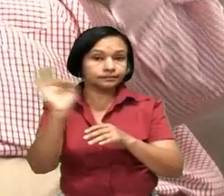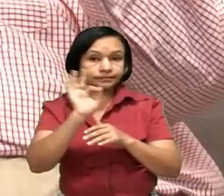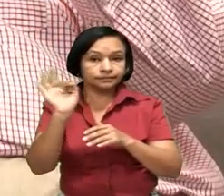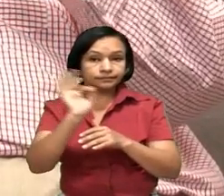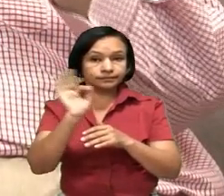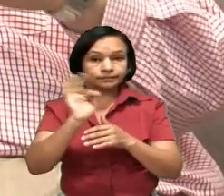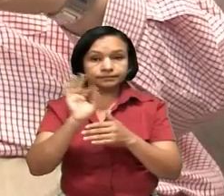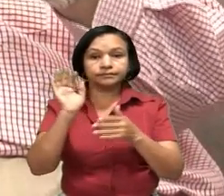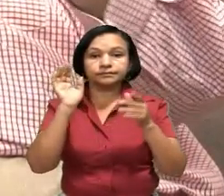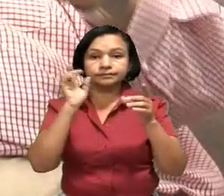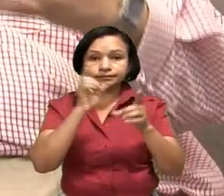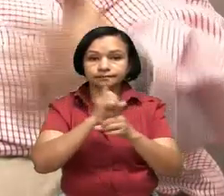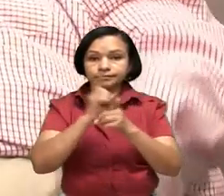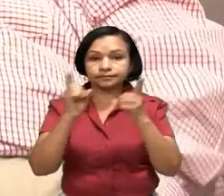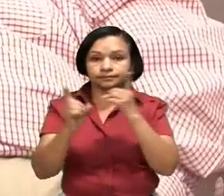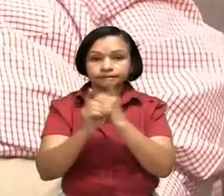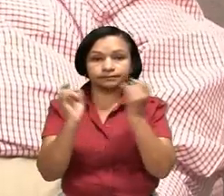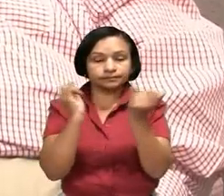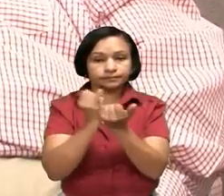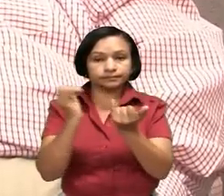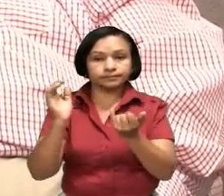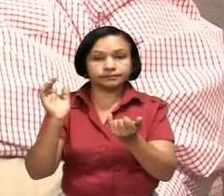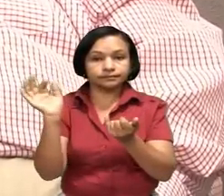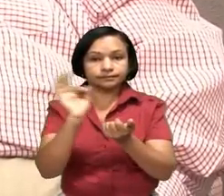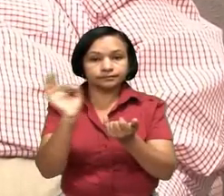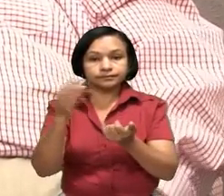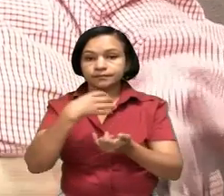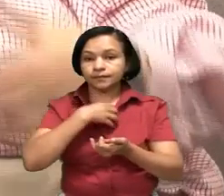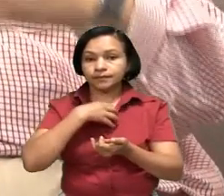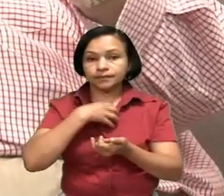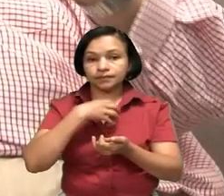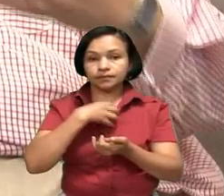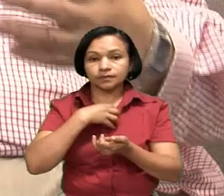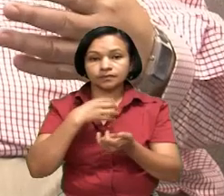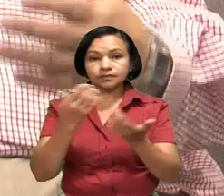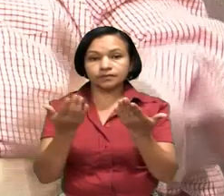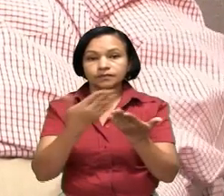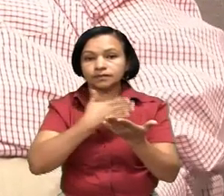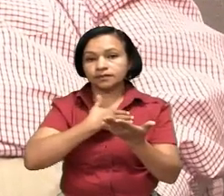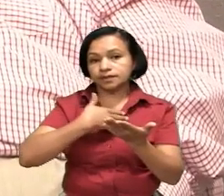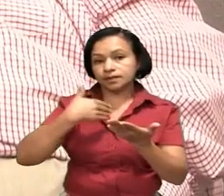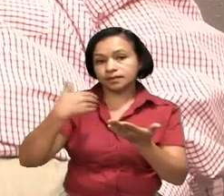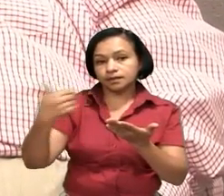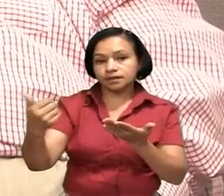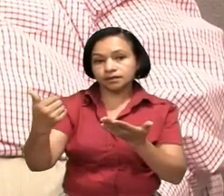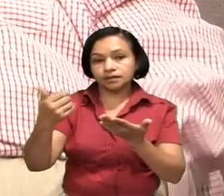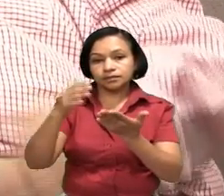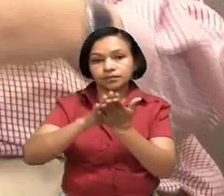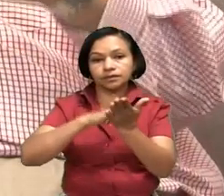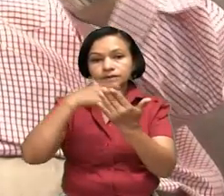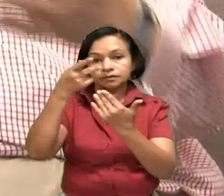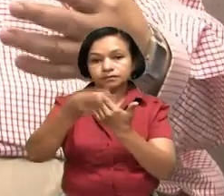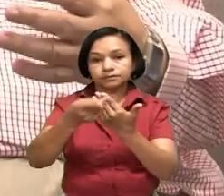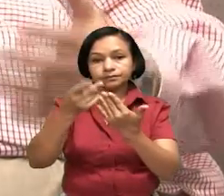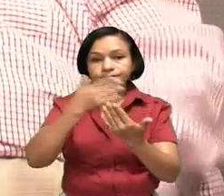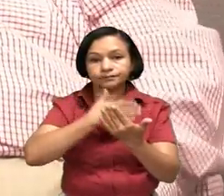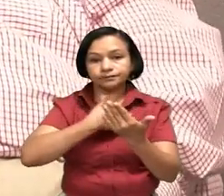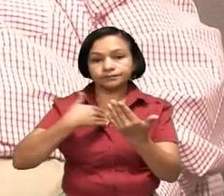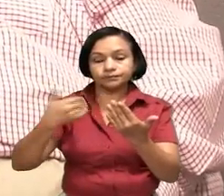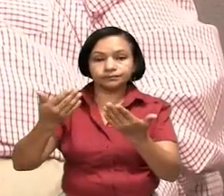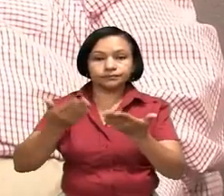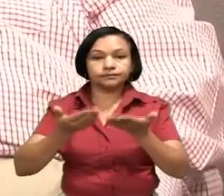obliga a sí mismo a presentar una mejor programación a ofrecer mejor calidad